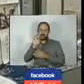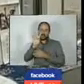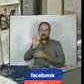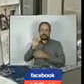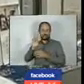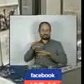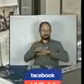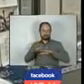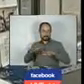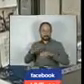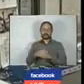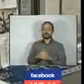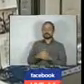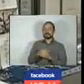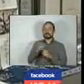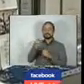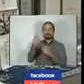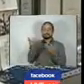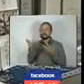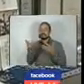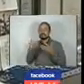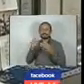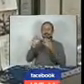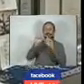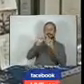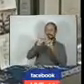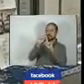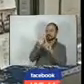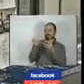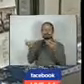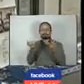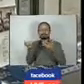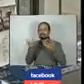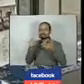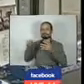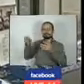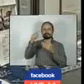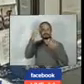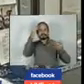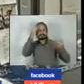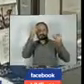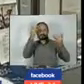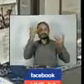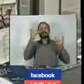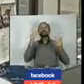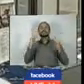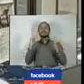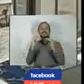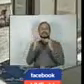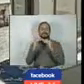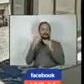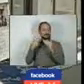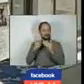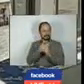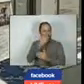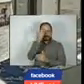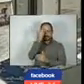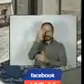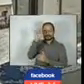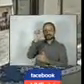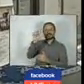pues hay muchas aristas sobre esta situación, muchas reacciones y como les decíamos también una cantidad